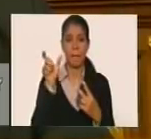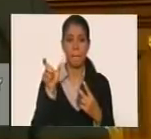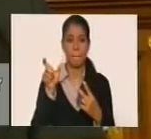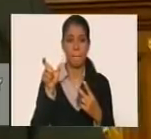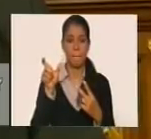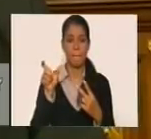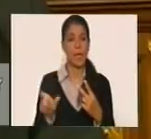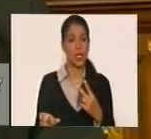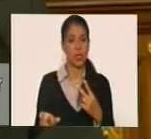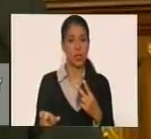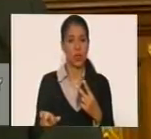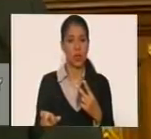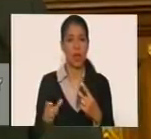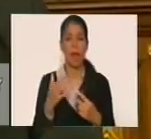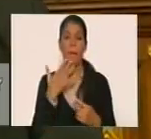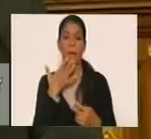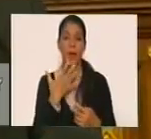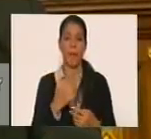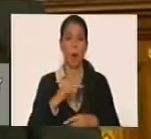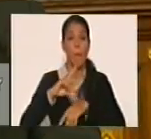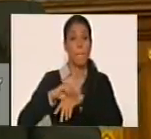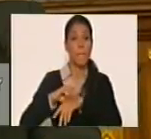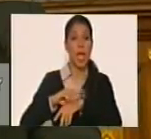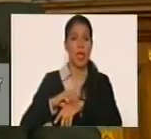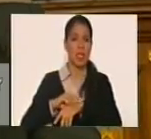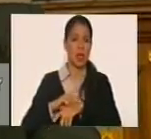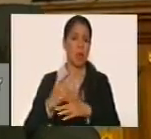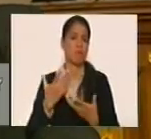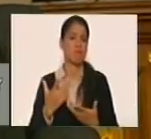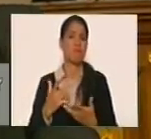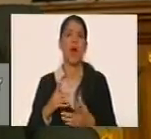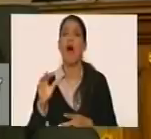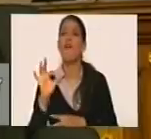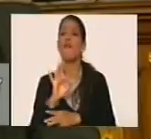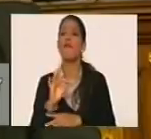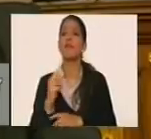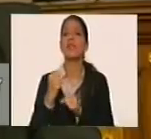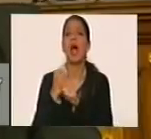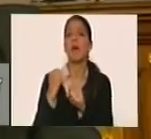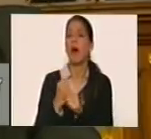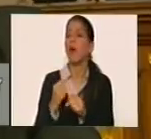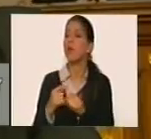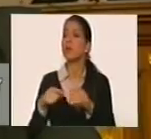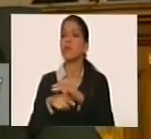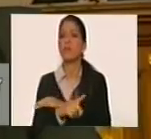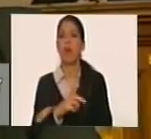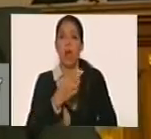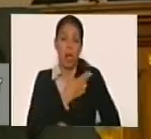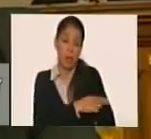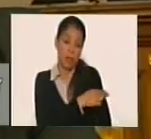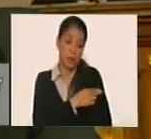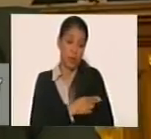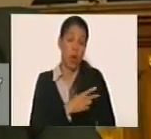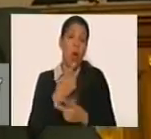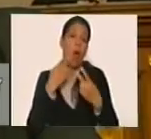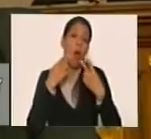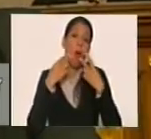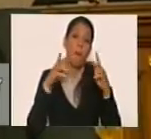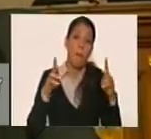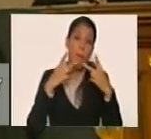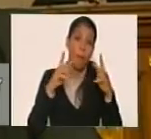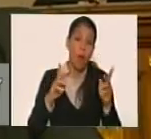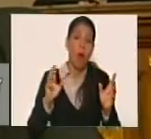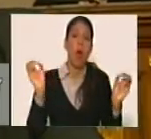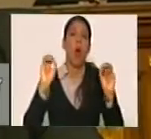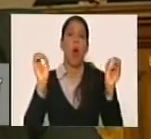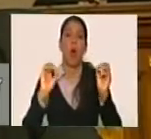Todo personal de salud que en ejercicio de sus funciones, sean instituciones públicas o